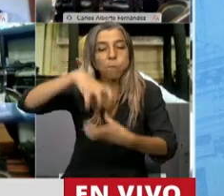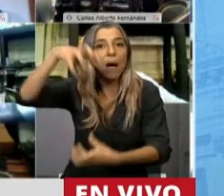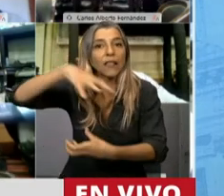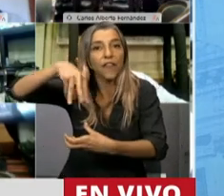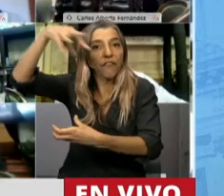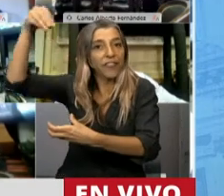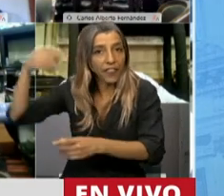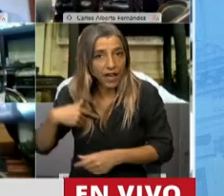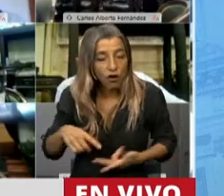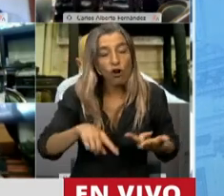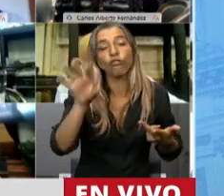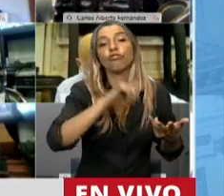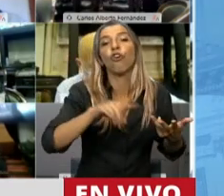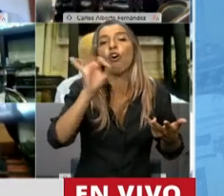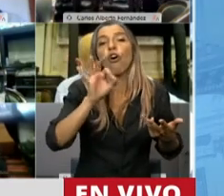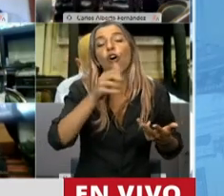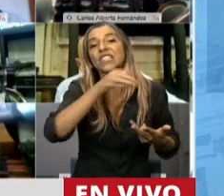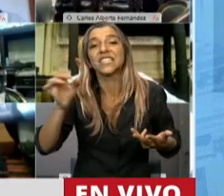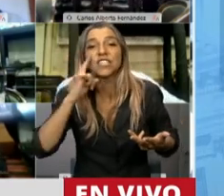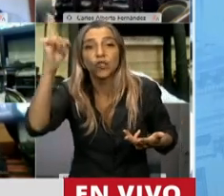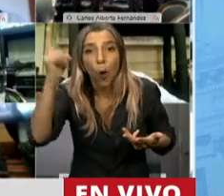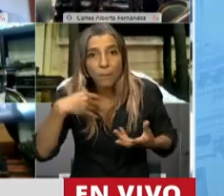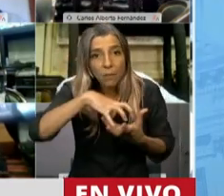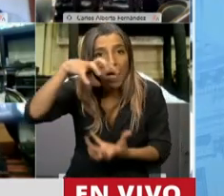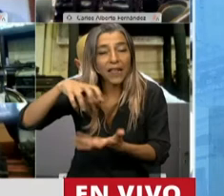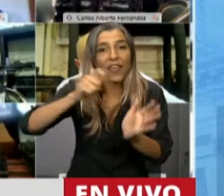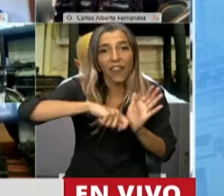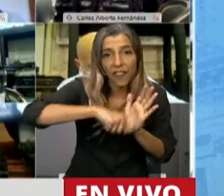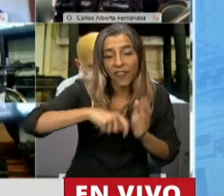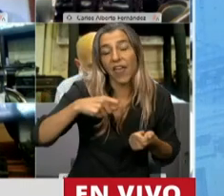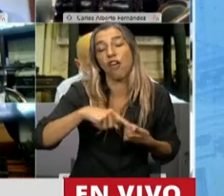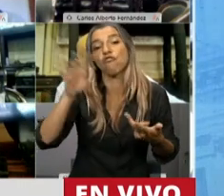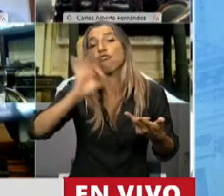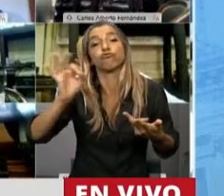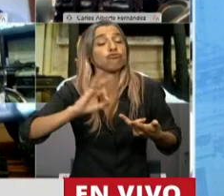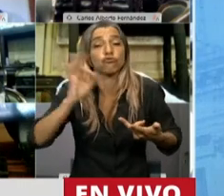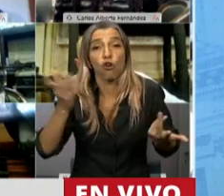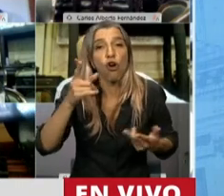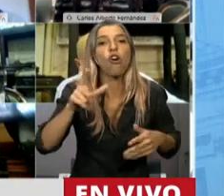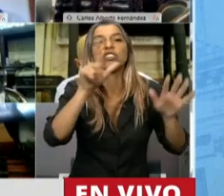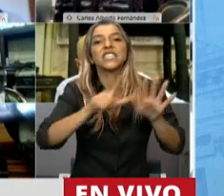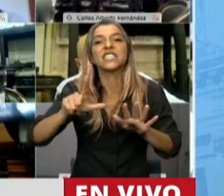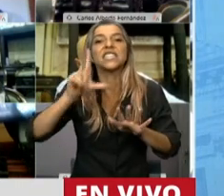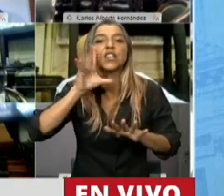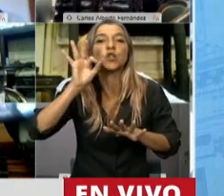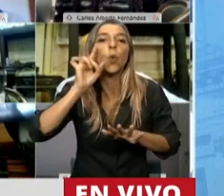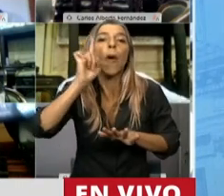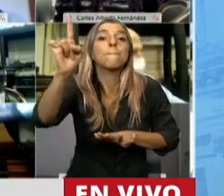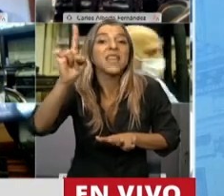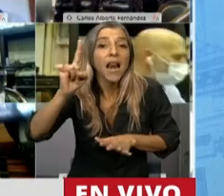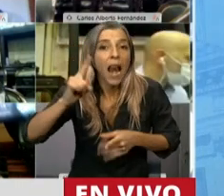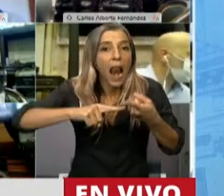o representan 600.000 paquetes de arroz, o representan 750.000 litros de leche,